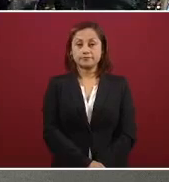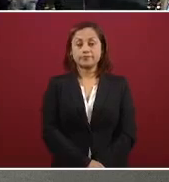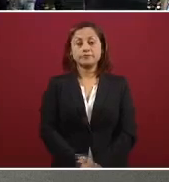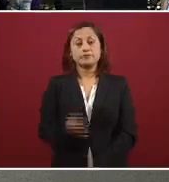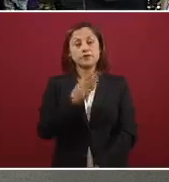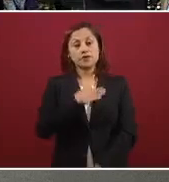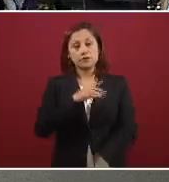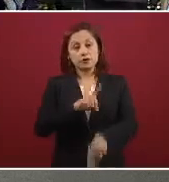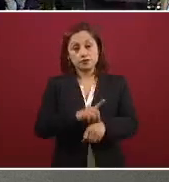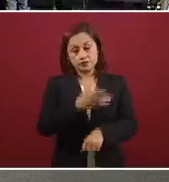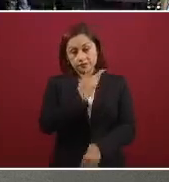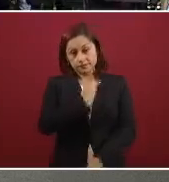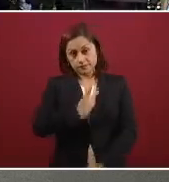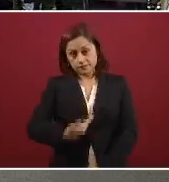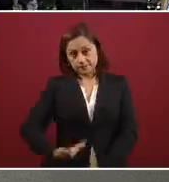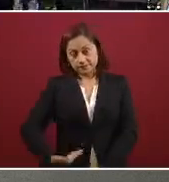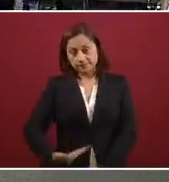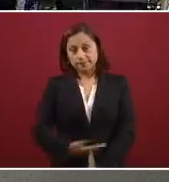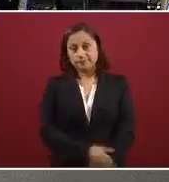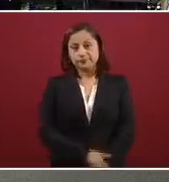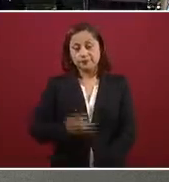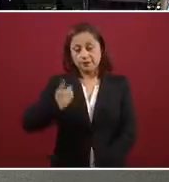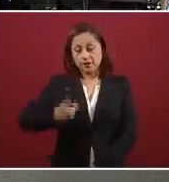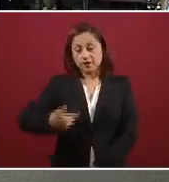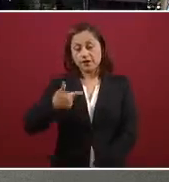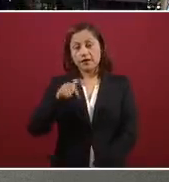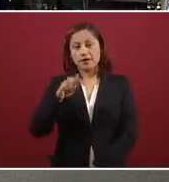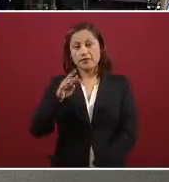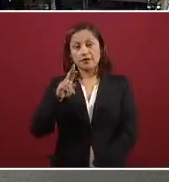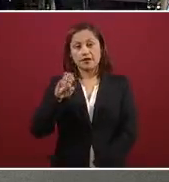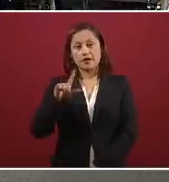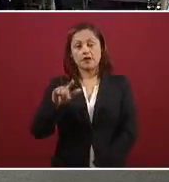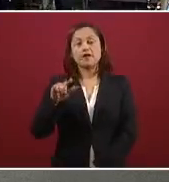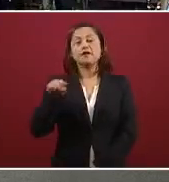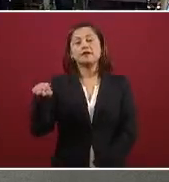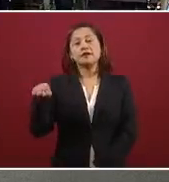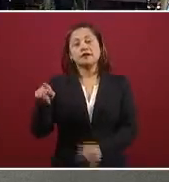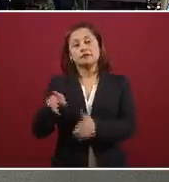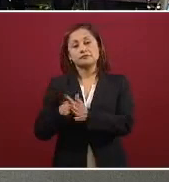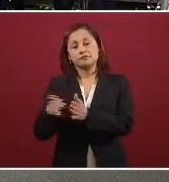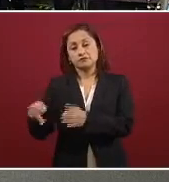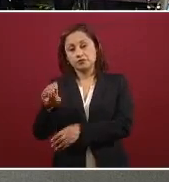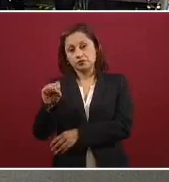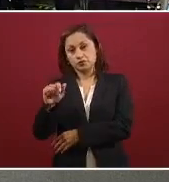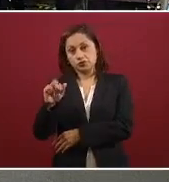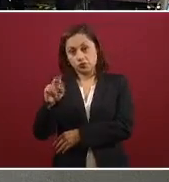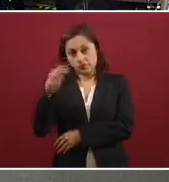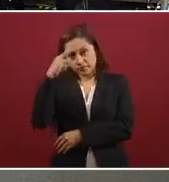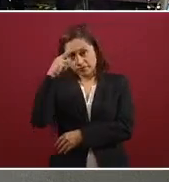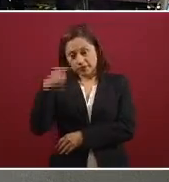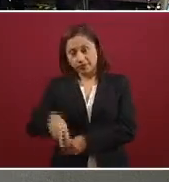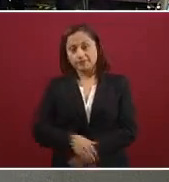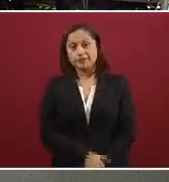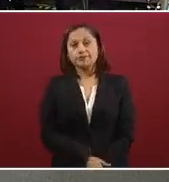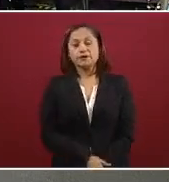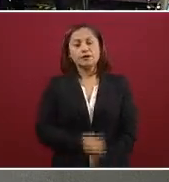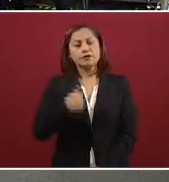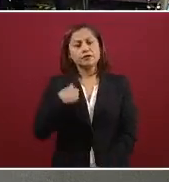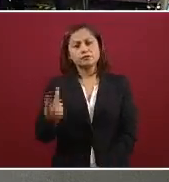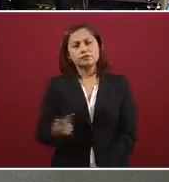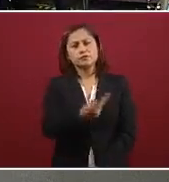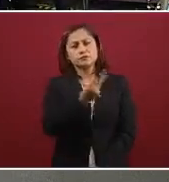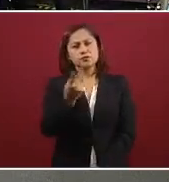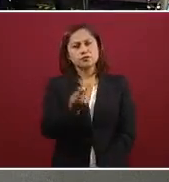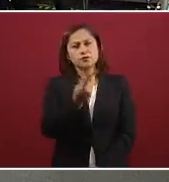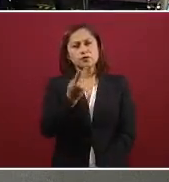Buenos días, presidente. Gabriela Jiménez, del Sol de México. Preguntarle, en una entrevista que llevamos